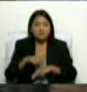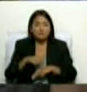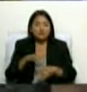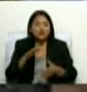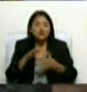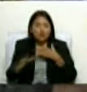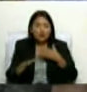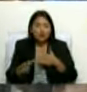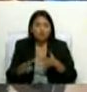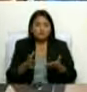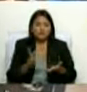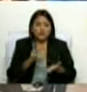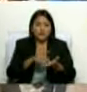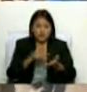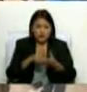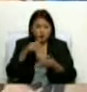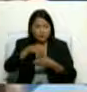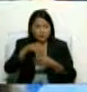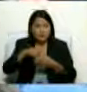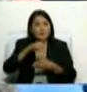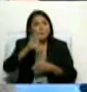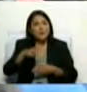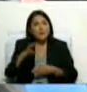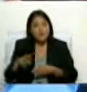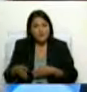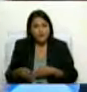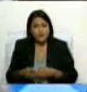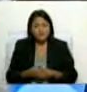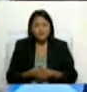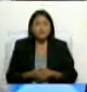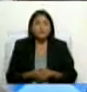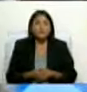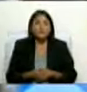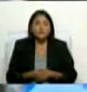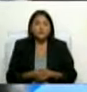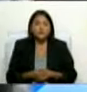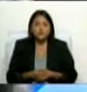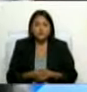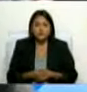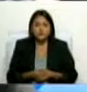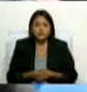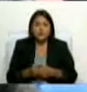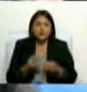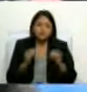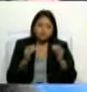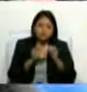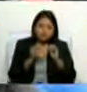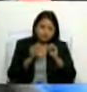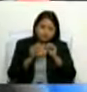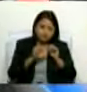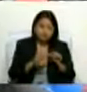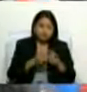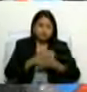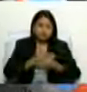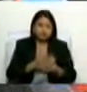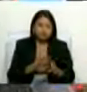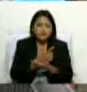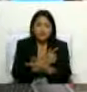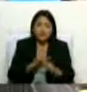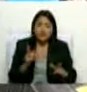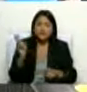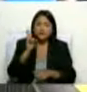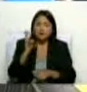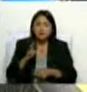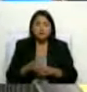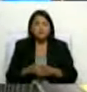de participar en este referéndum consultivo. Es realmente como un acto de ratificar la disposición de nuestra soberanía en torno a ese